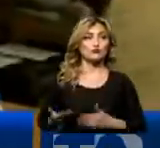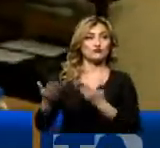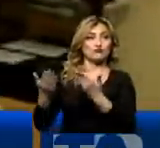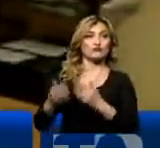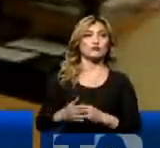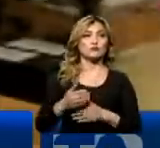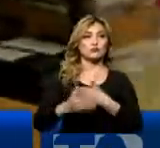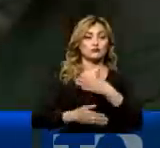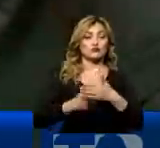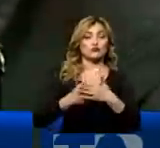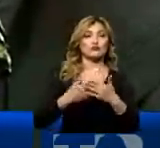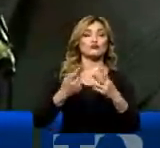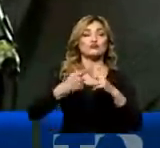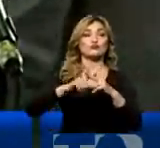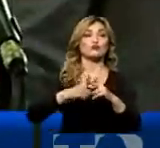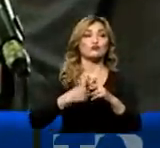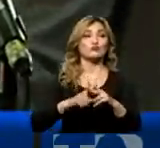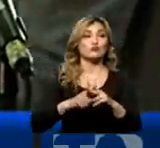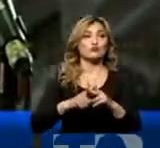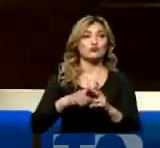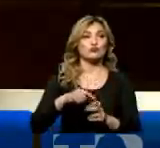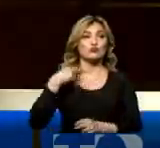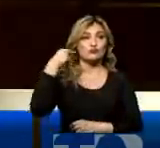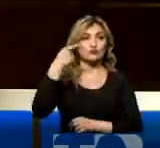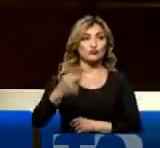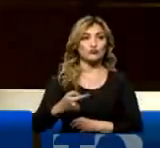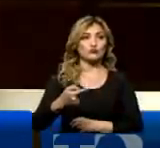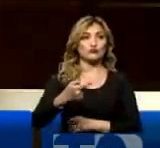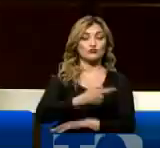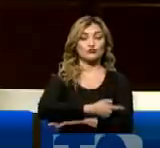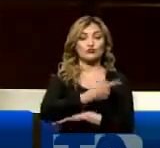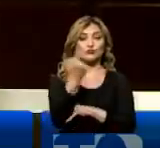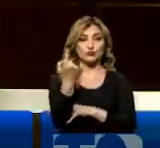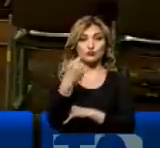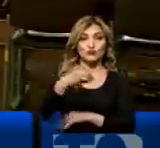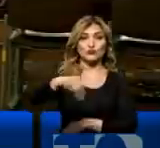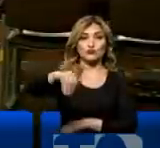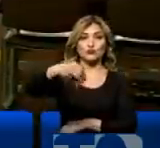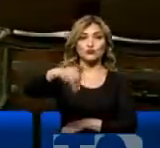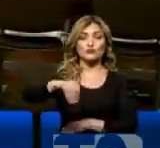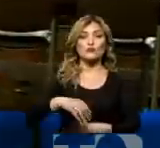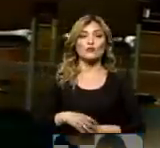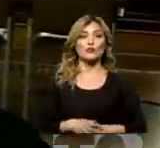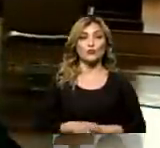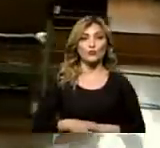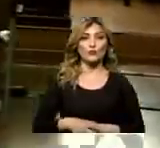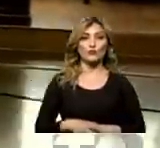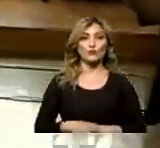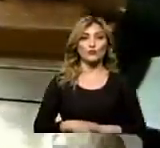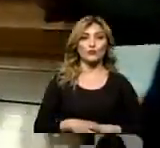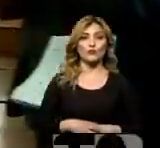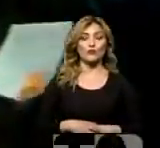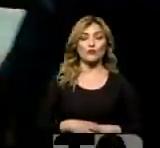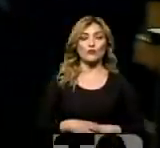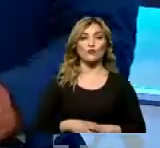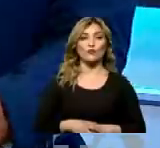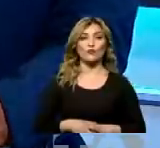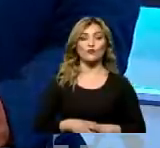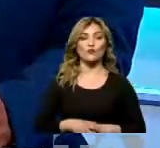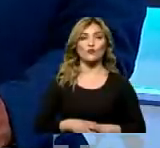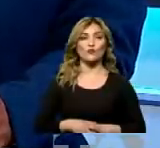La audiencia se reinstalará el próximo día miércoles. En Quito, Fausto Yepes, 24